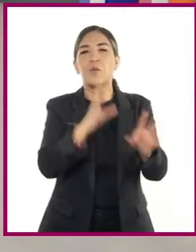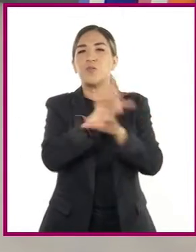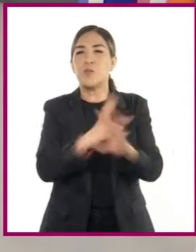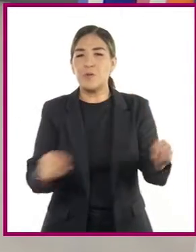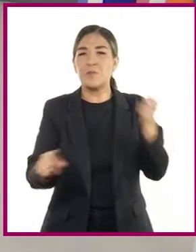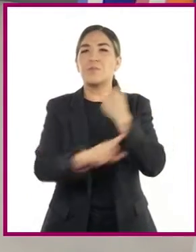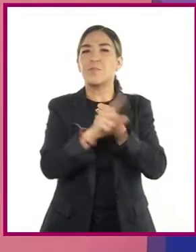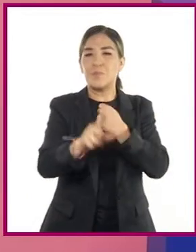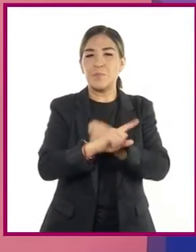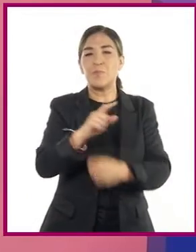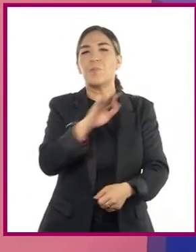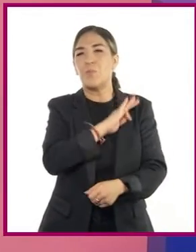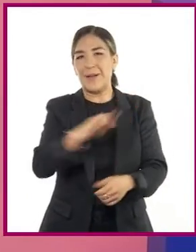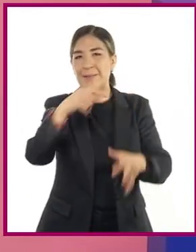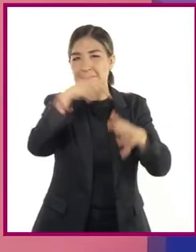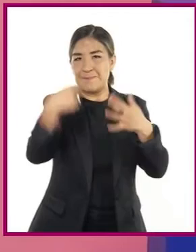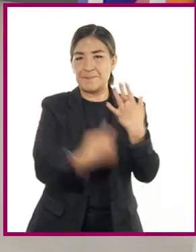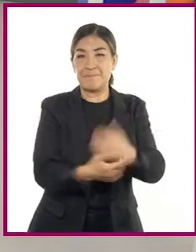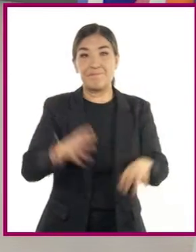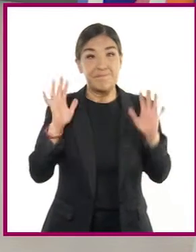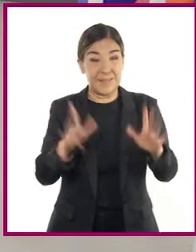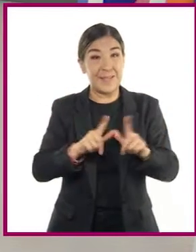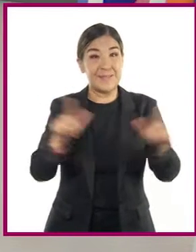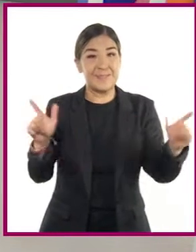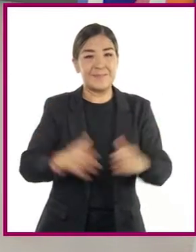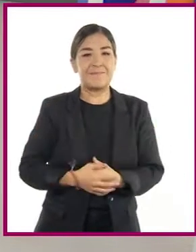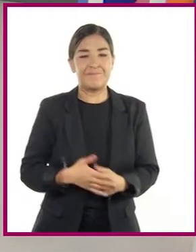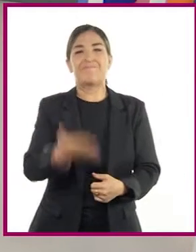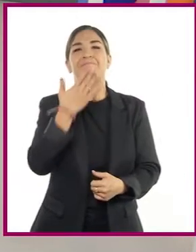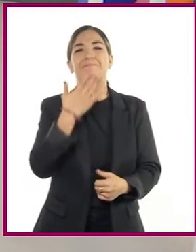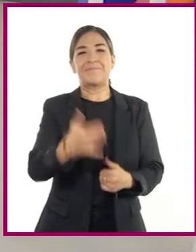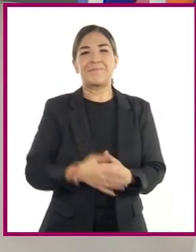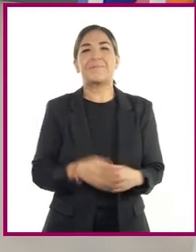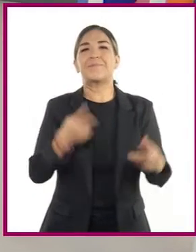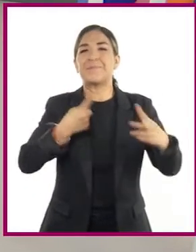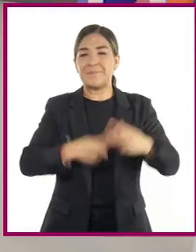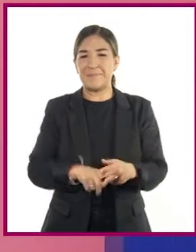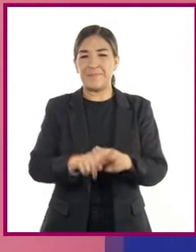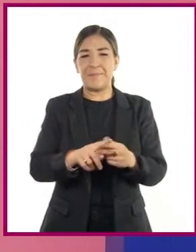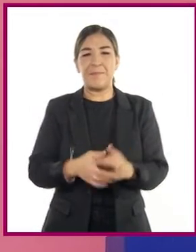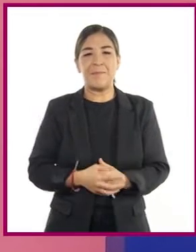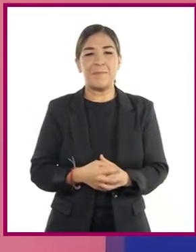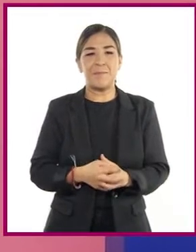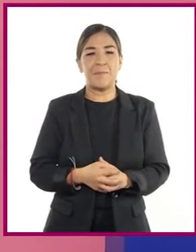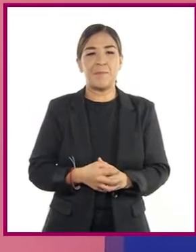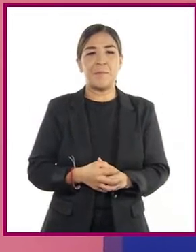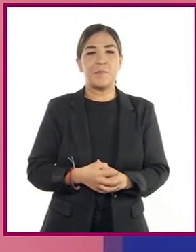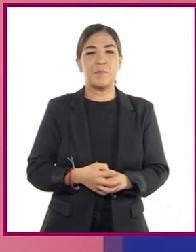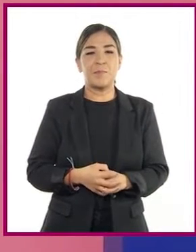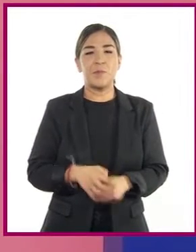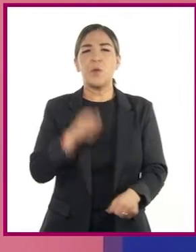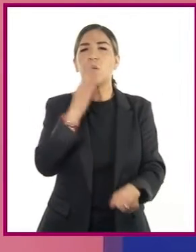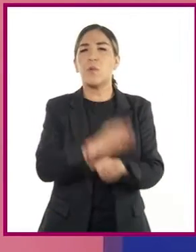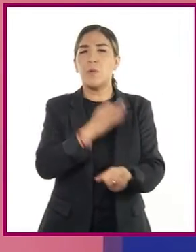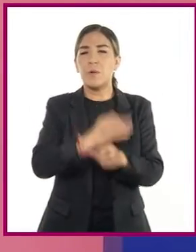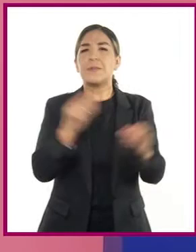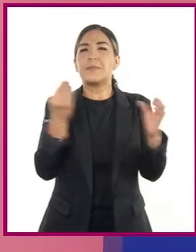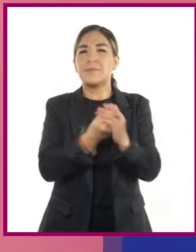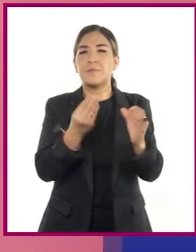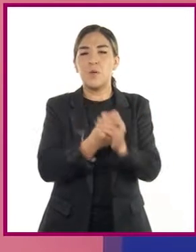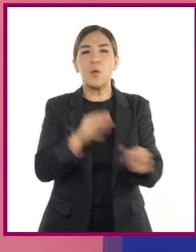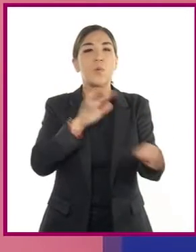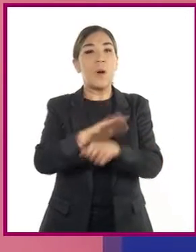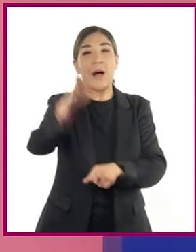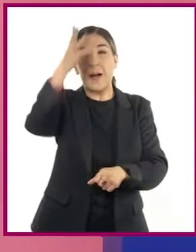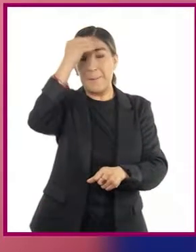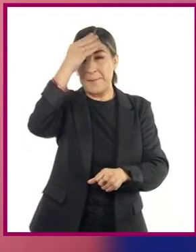posibles. ¿Listas y listos? Muy bien, iniciemos. En esta sesión, nuestro